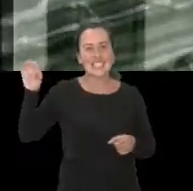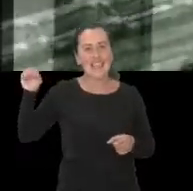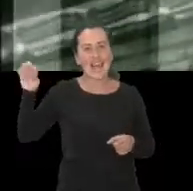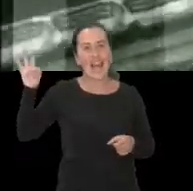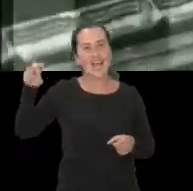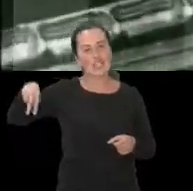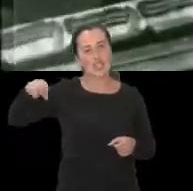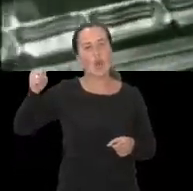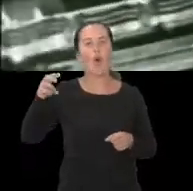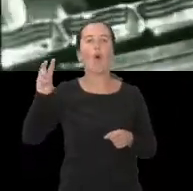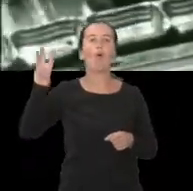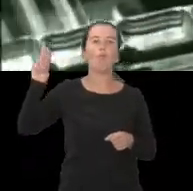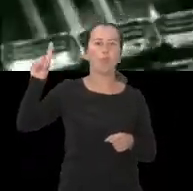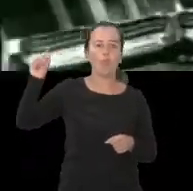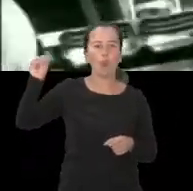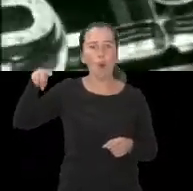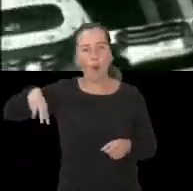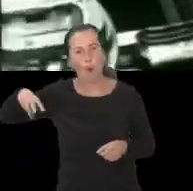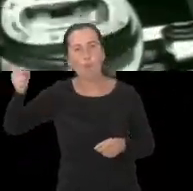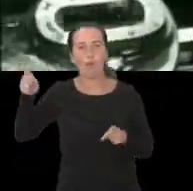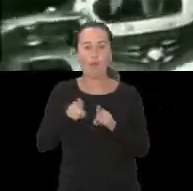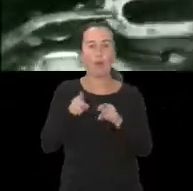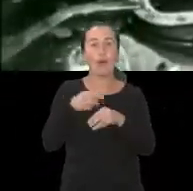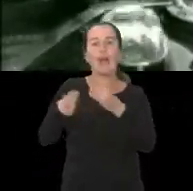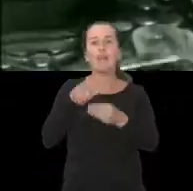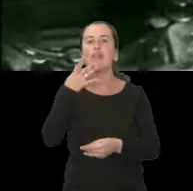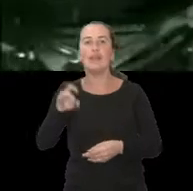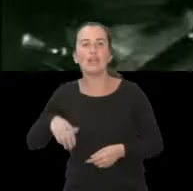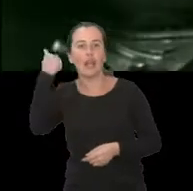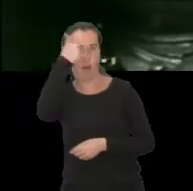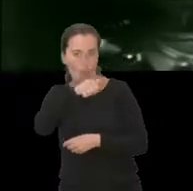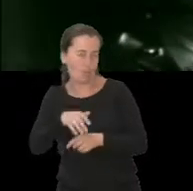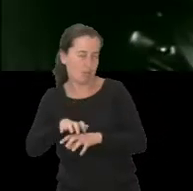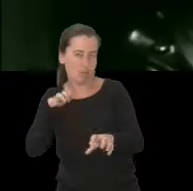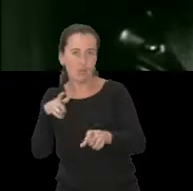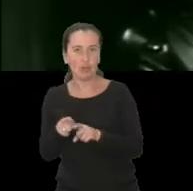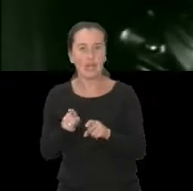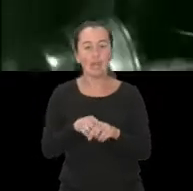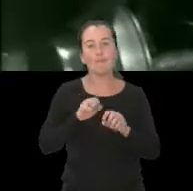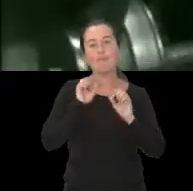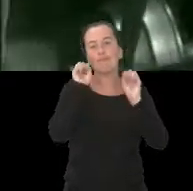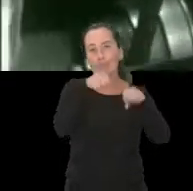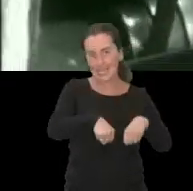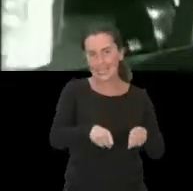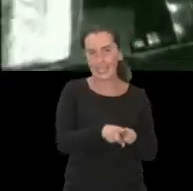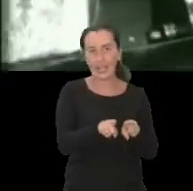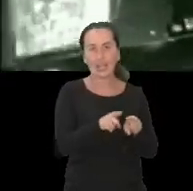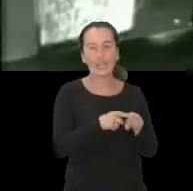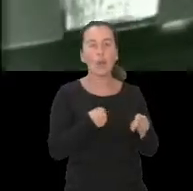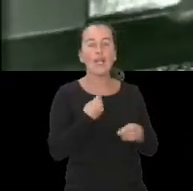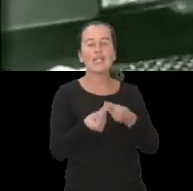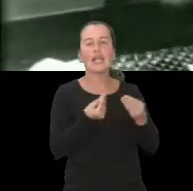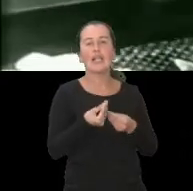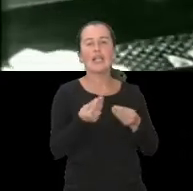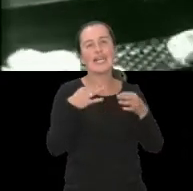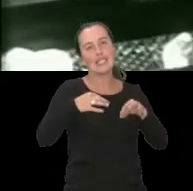un trabajo desempeñado por hombres. Más adelante se simplificó el proceso al confeccionar el cuerpo y